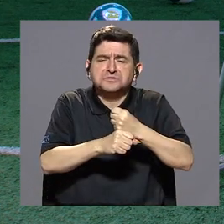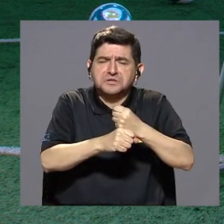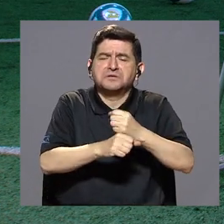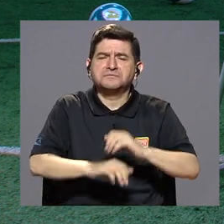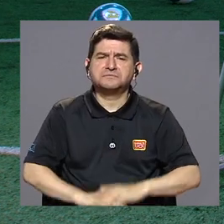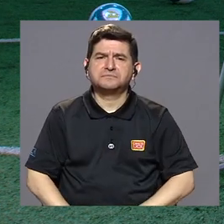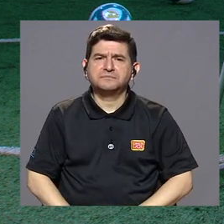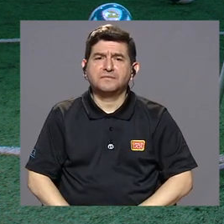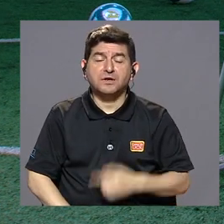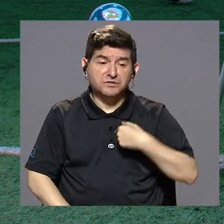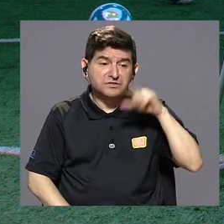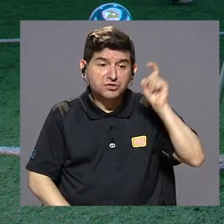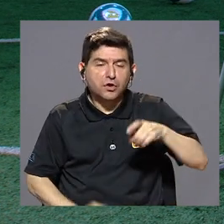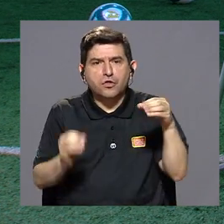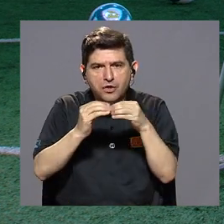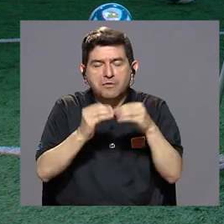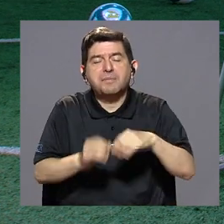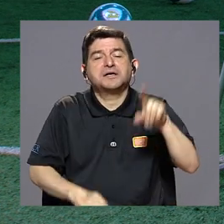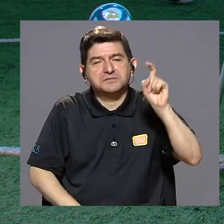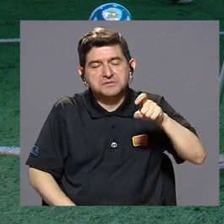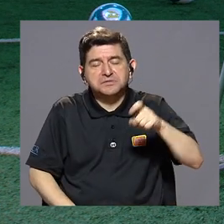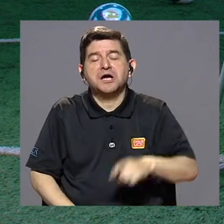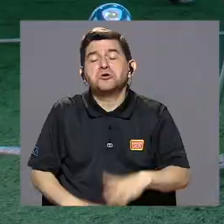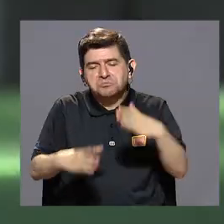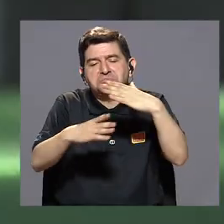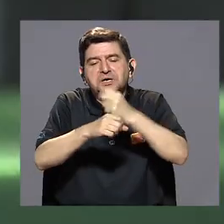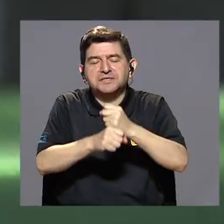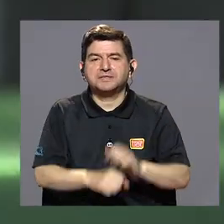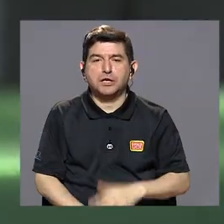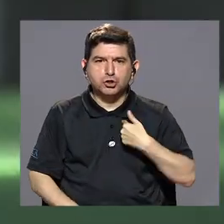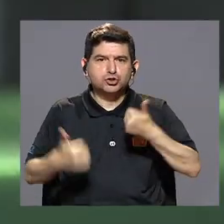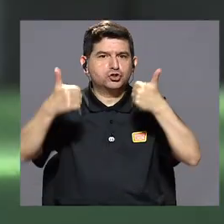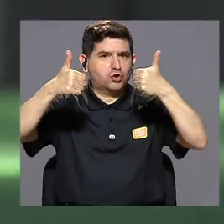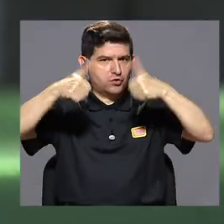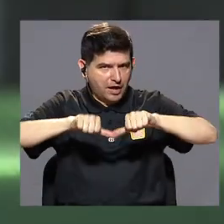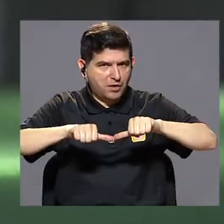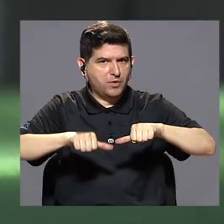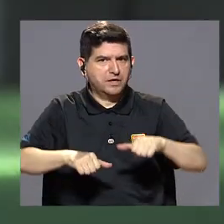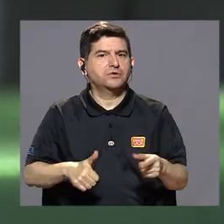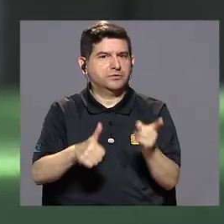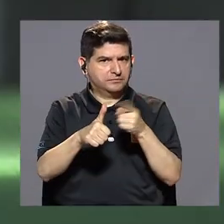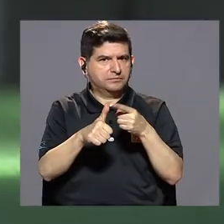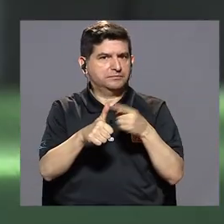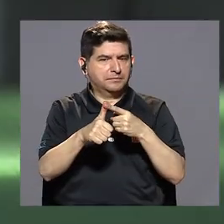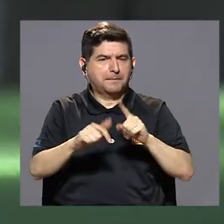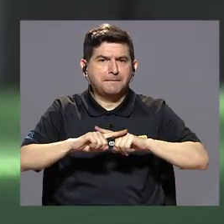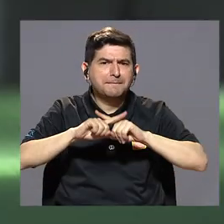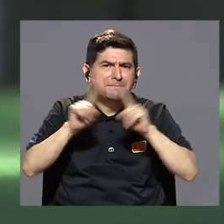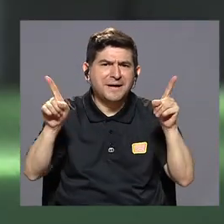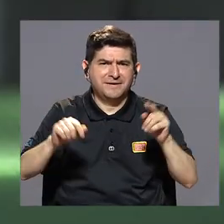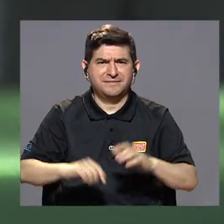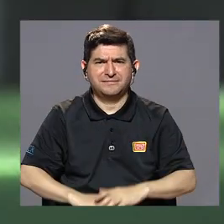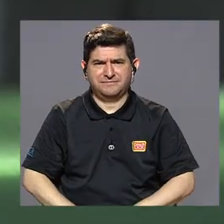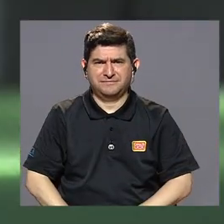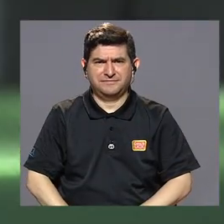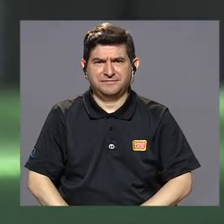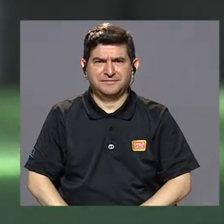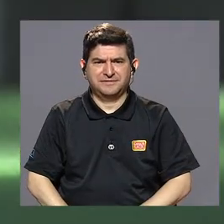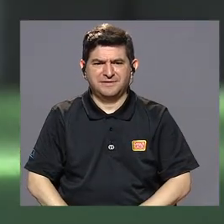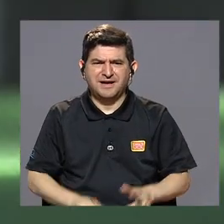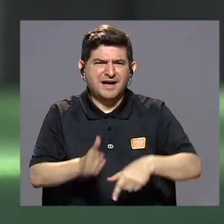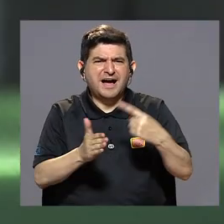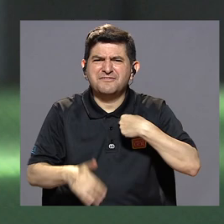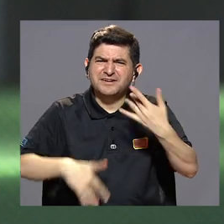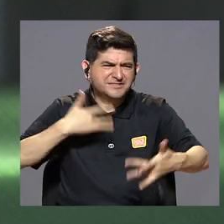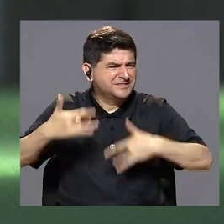razón, lo hago. Si lo tengo que hacer más, lo hago, siempre y cuando yo esté de acuerdo, ¿verdad? Pero hay, es